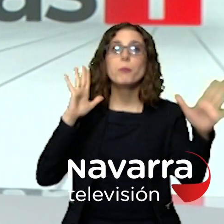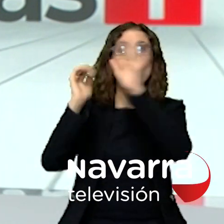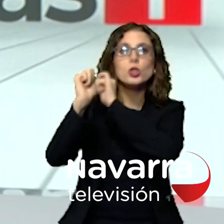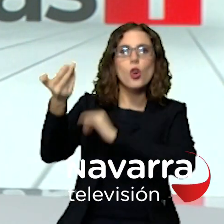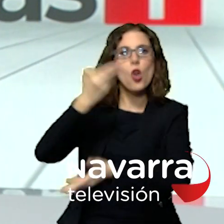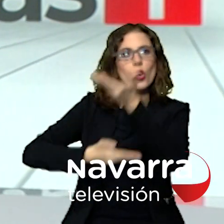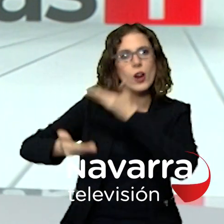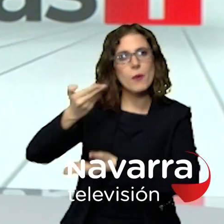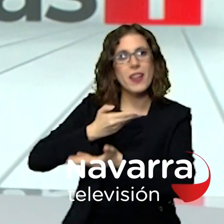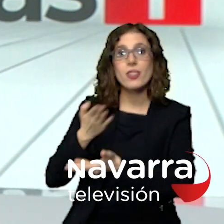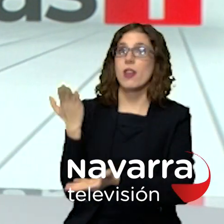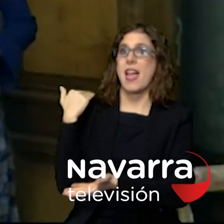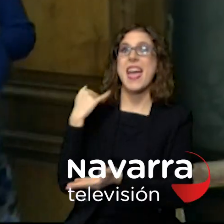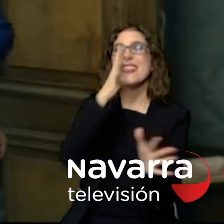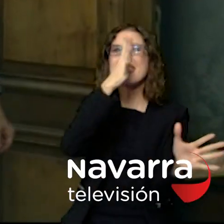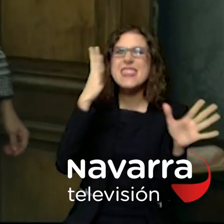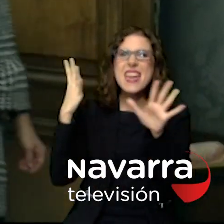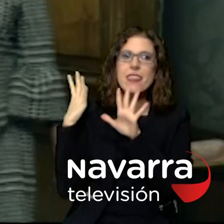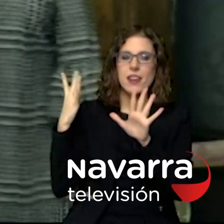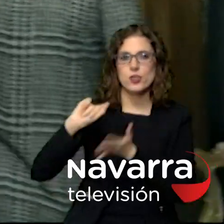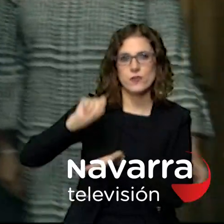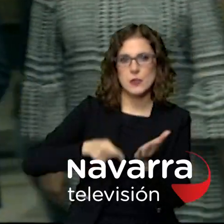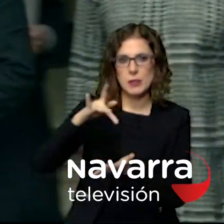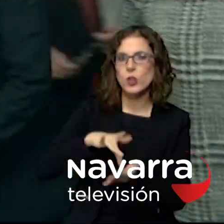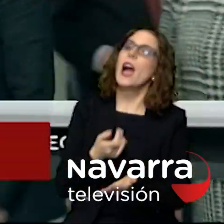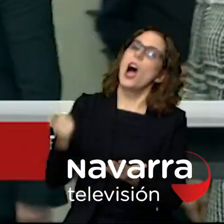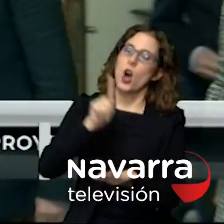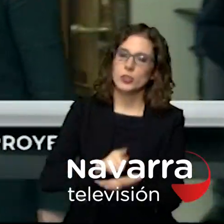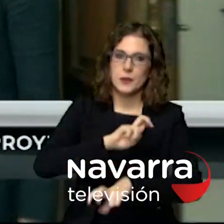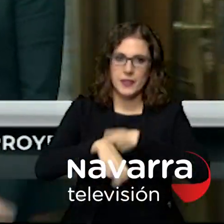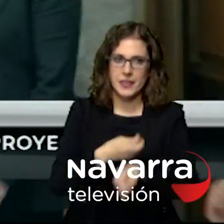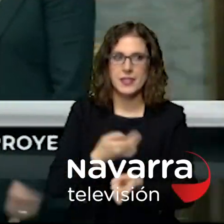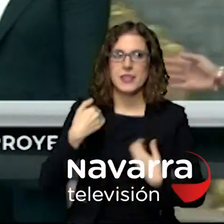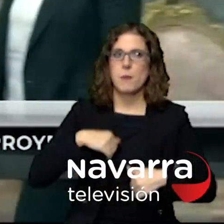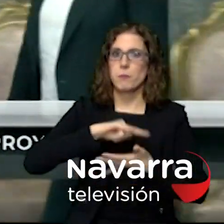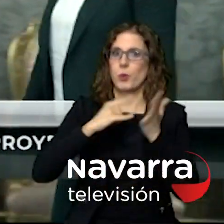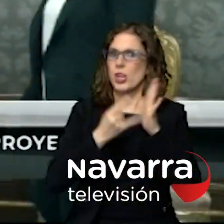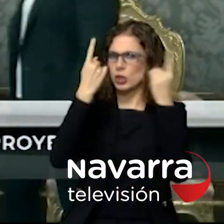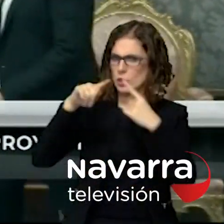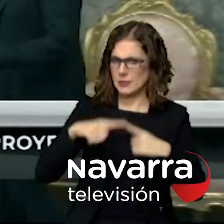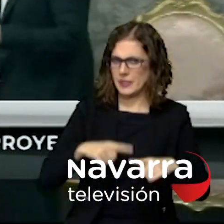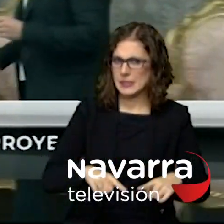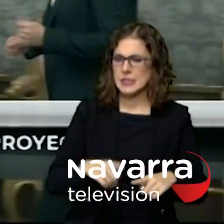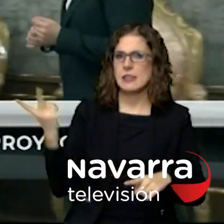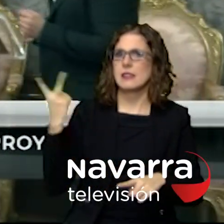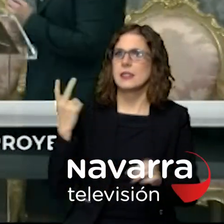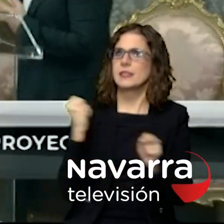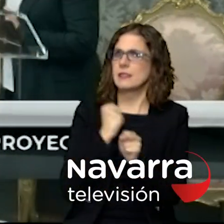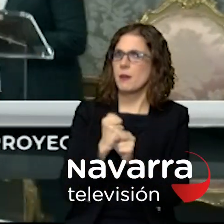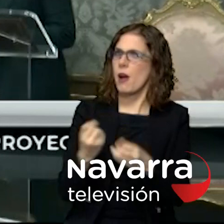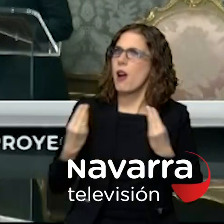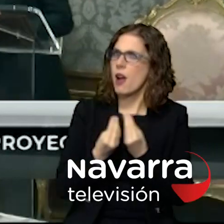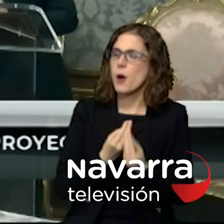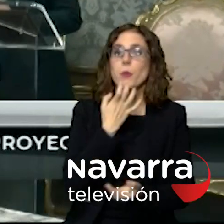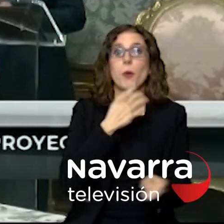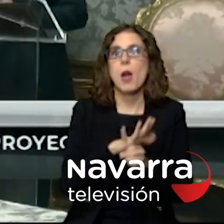comunidades firmaron hace una década. En este sentido se han analizado ya distintos proyectos concretos en los que trabajar conjuntamente en el ámbito de la salud,